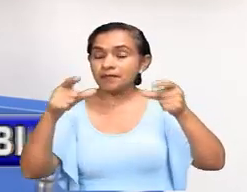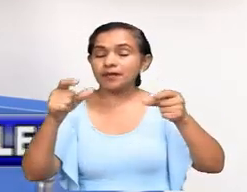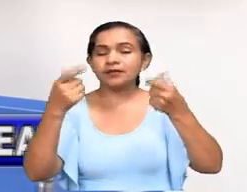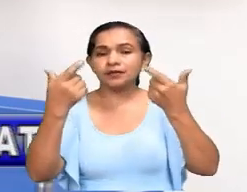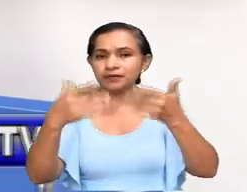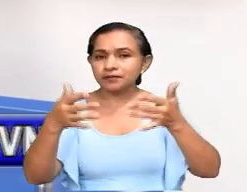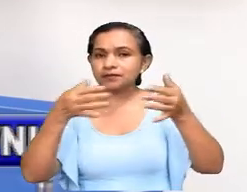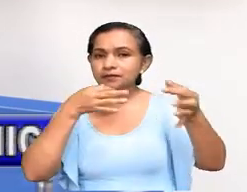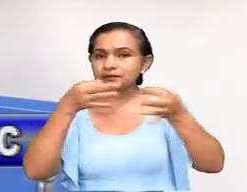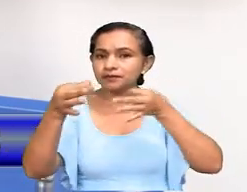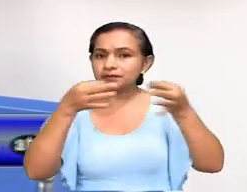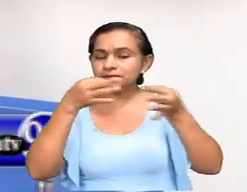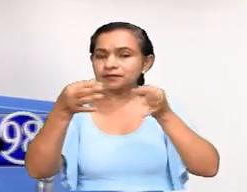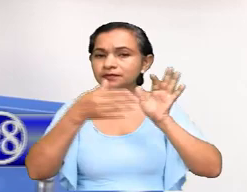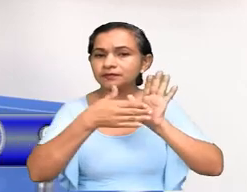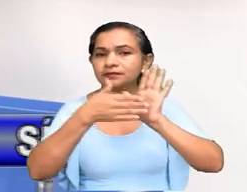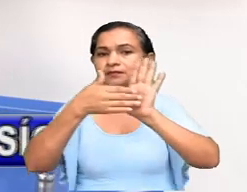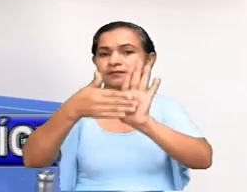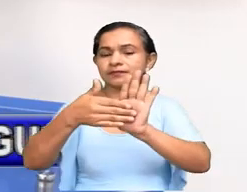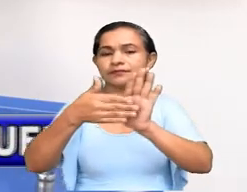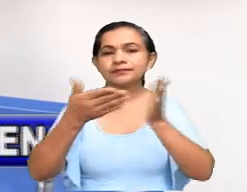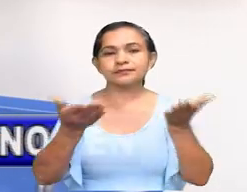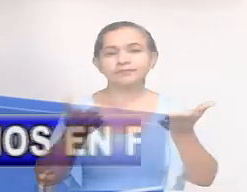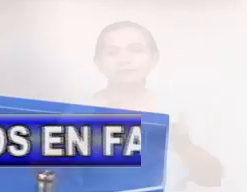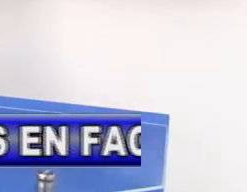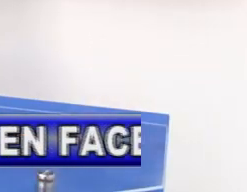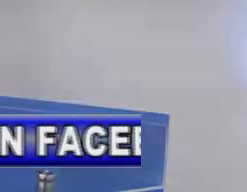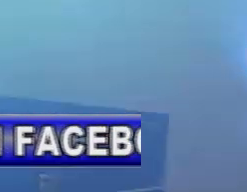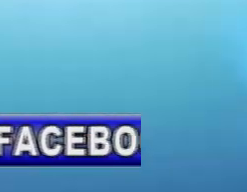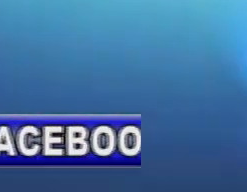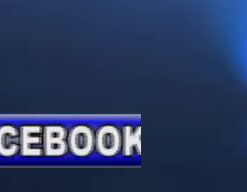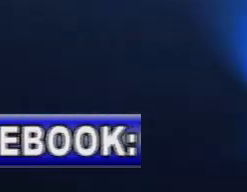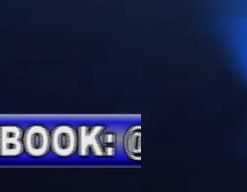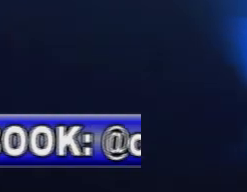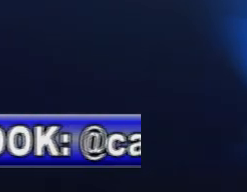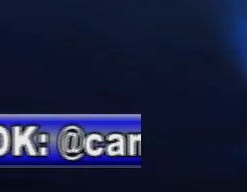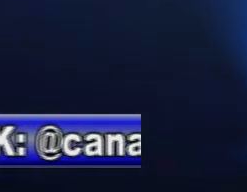Murillo. Los detalles se los presentamos a continuación.